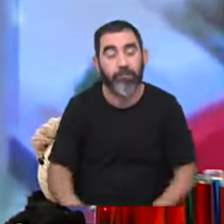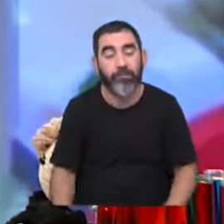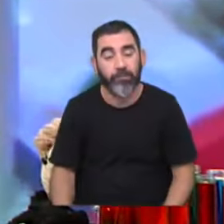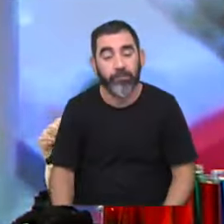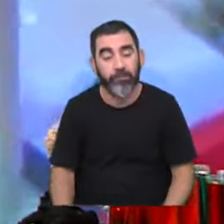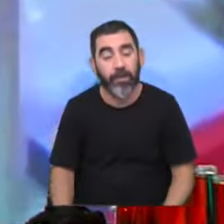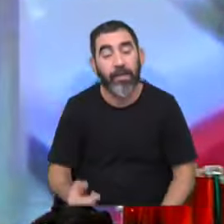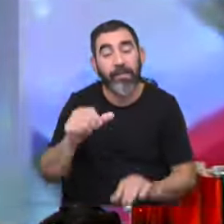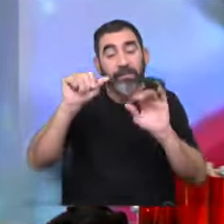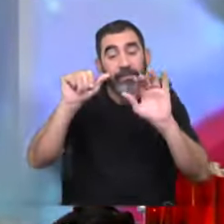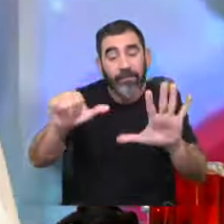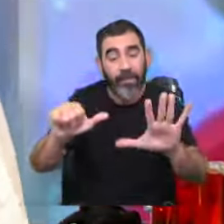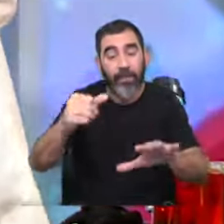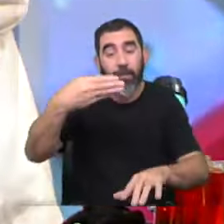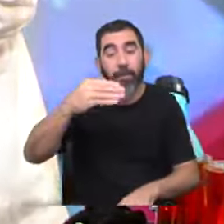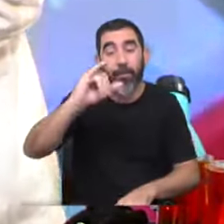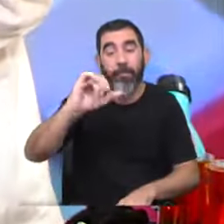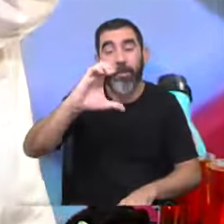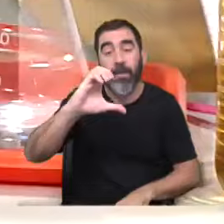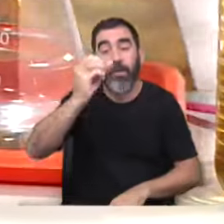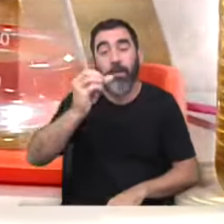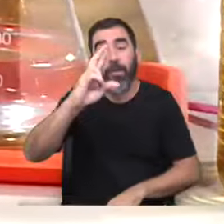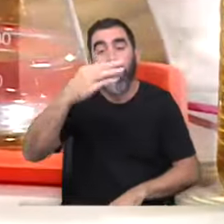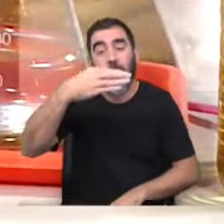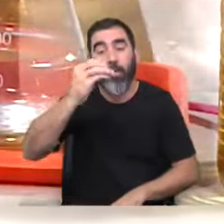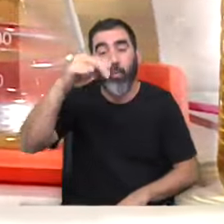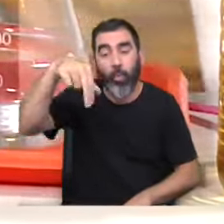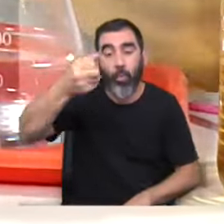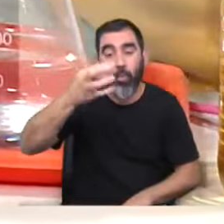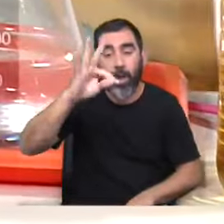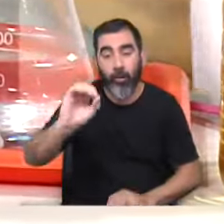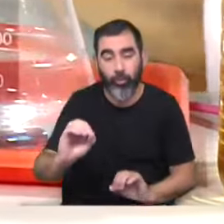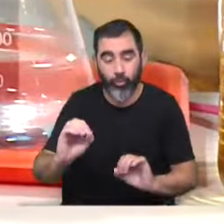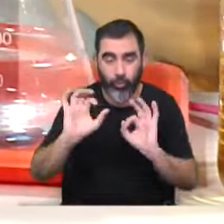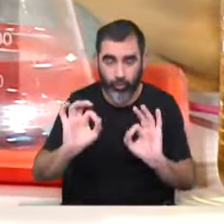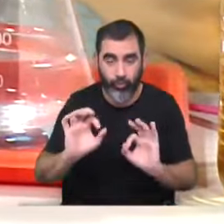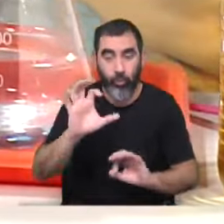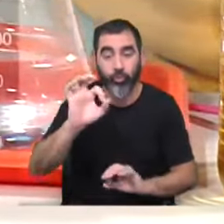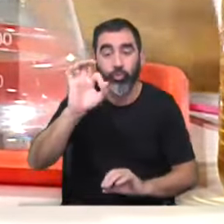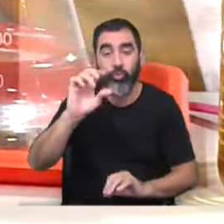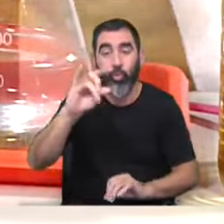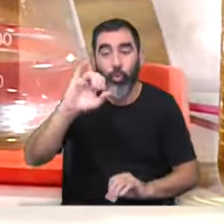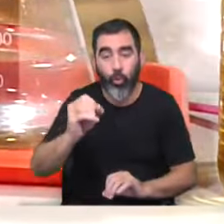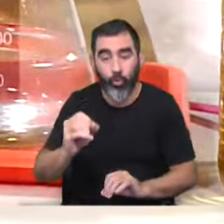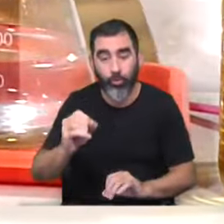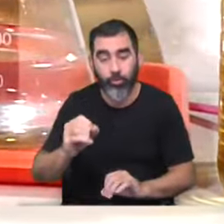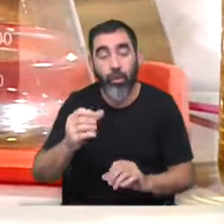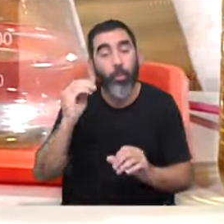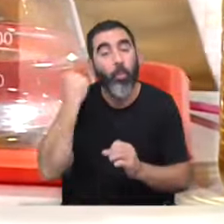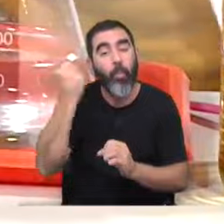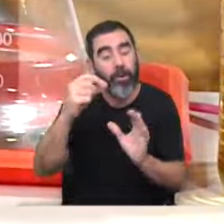poner 6 cucharadas de bicarbonato de sodio, que ya sabemos, lo teníamos etiquetado, que es algo muy importante en ciencia,